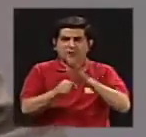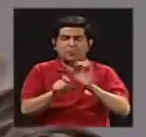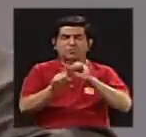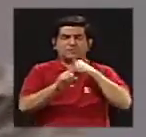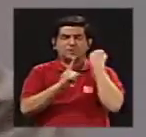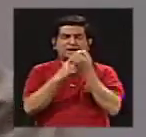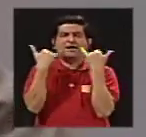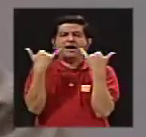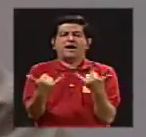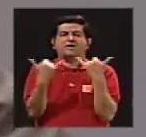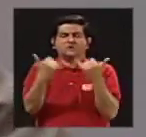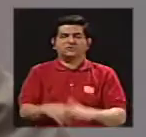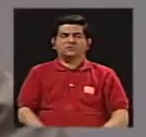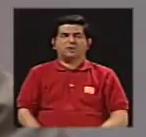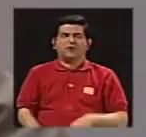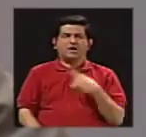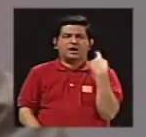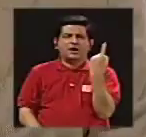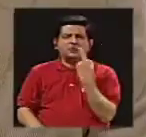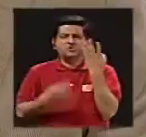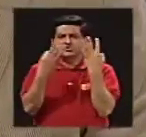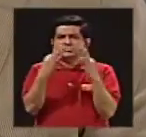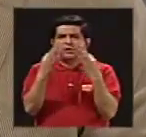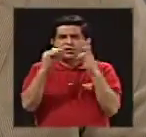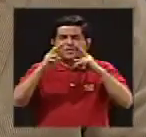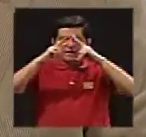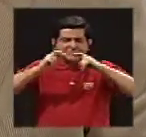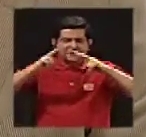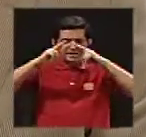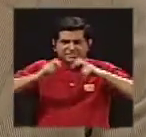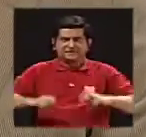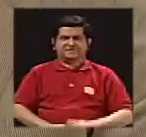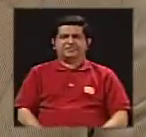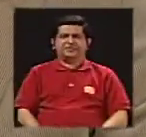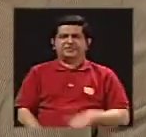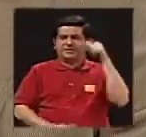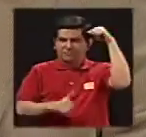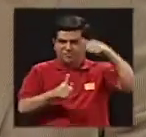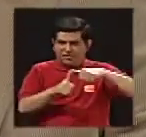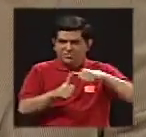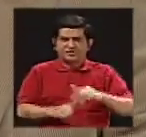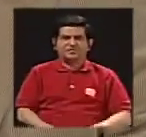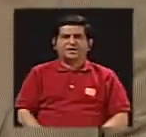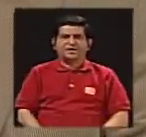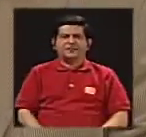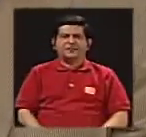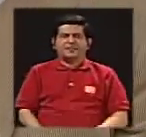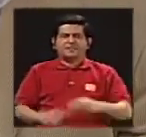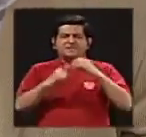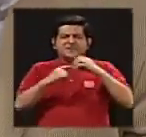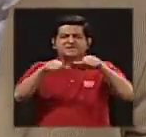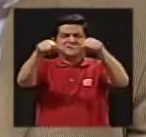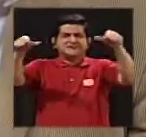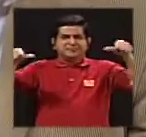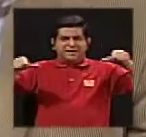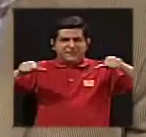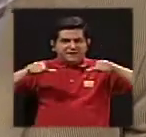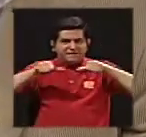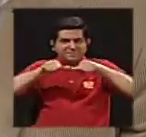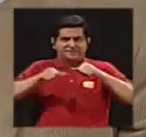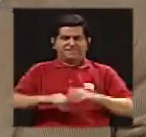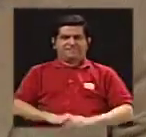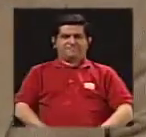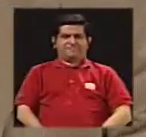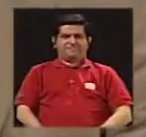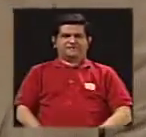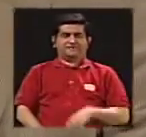vivimos solamente para hacer un un repaso Cuáles son las principales las áreas en las que se en las que